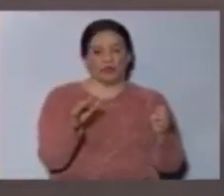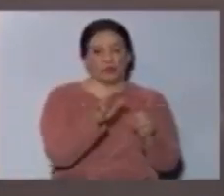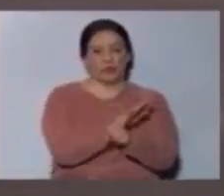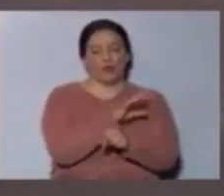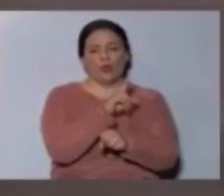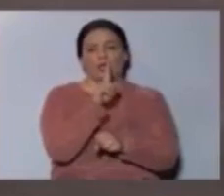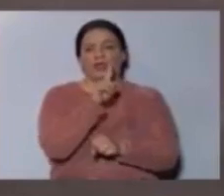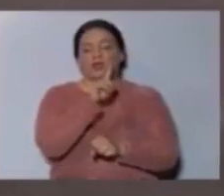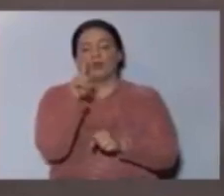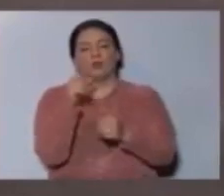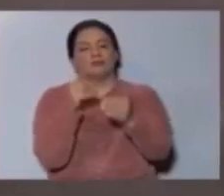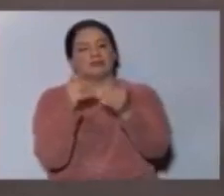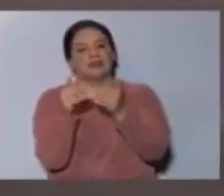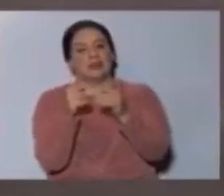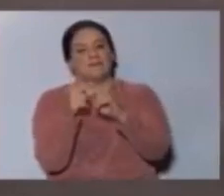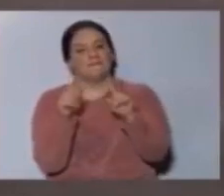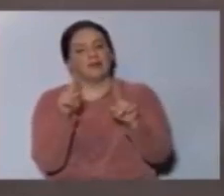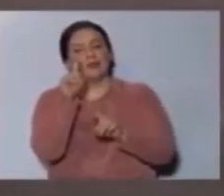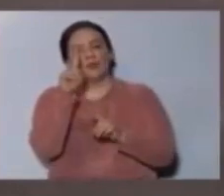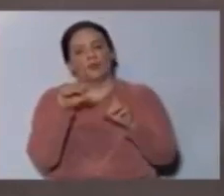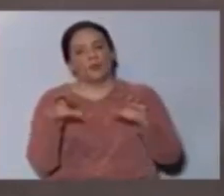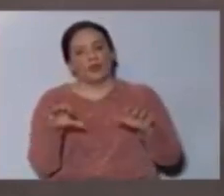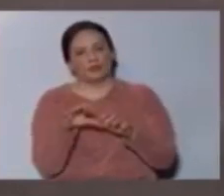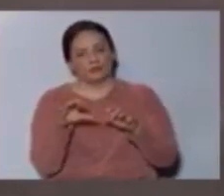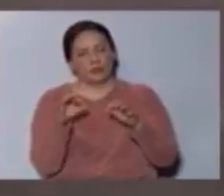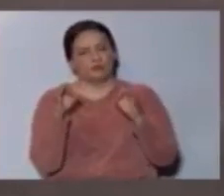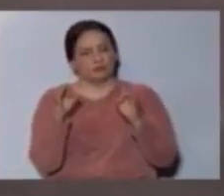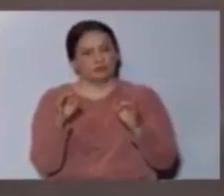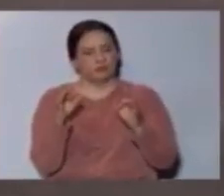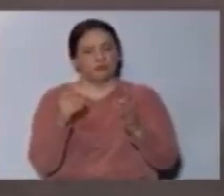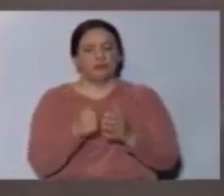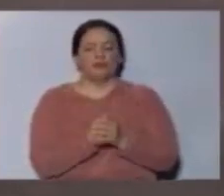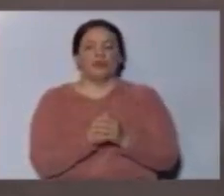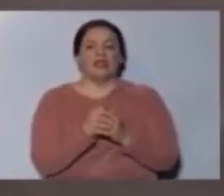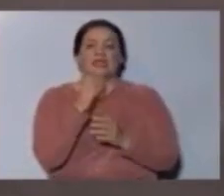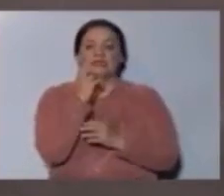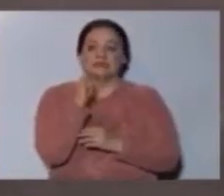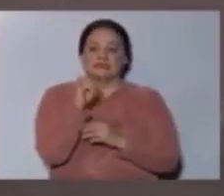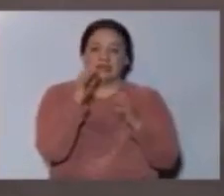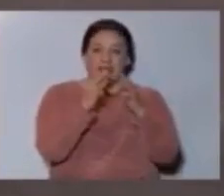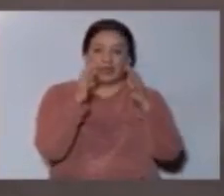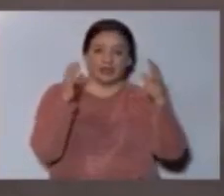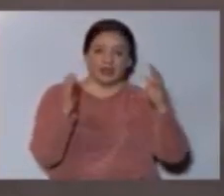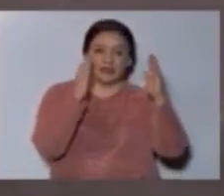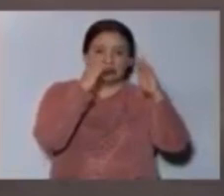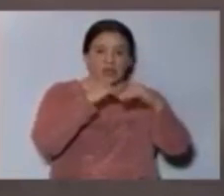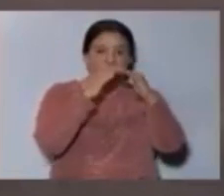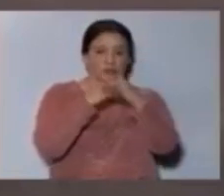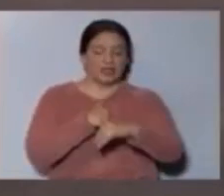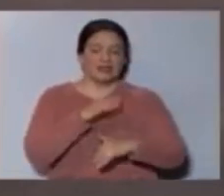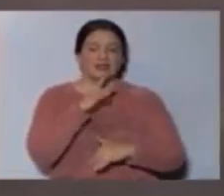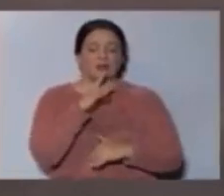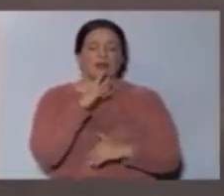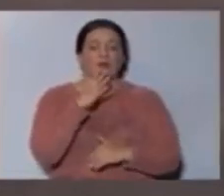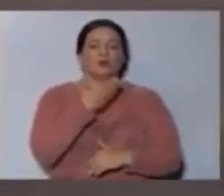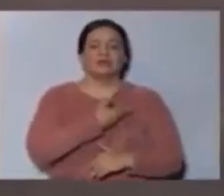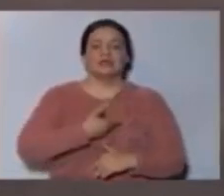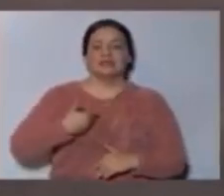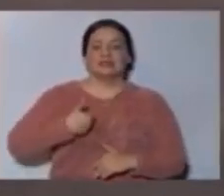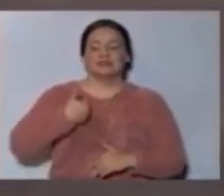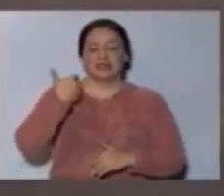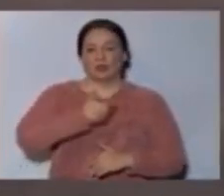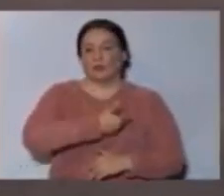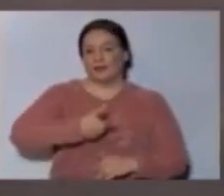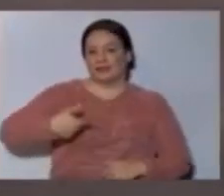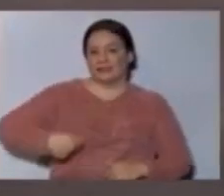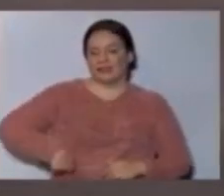tampoco se acerca, pero es una acción que suma. Y si de grandes ausentes hablamos, el señor presidente